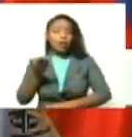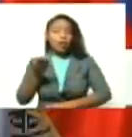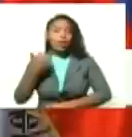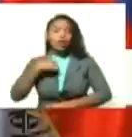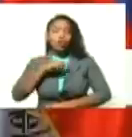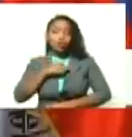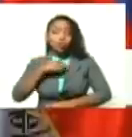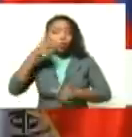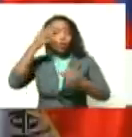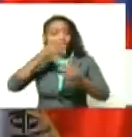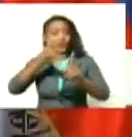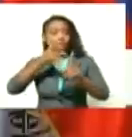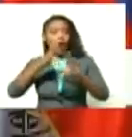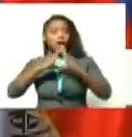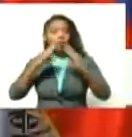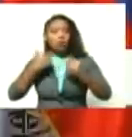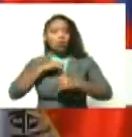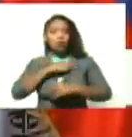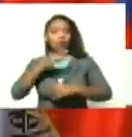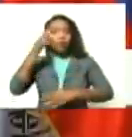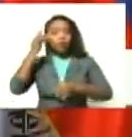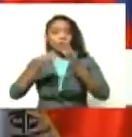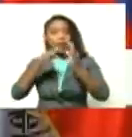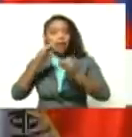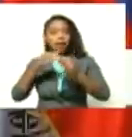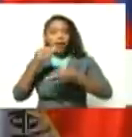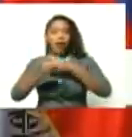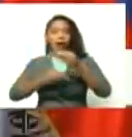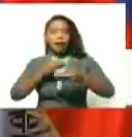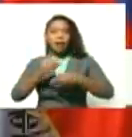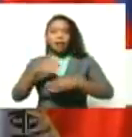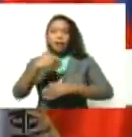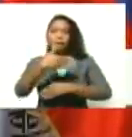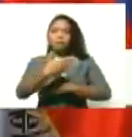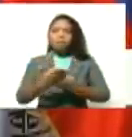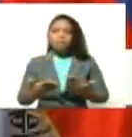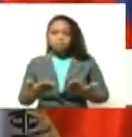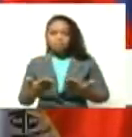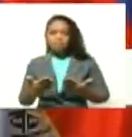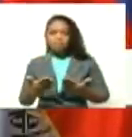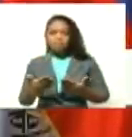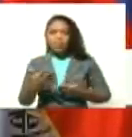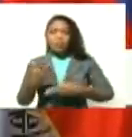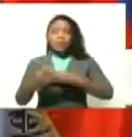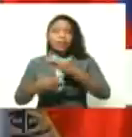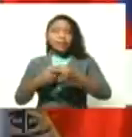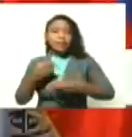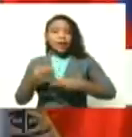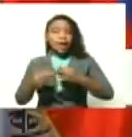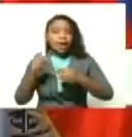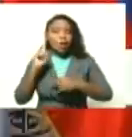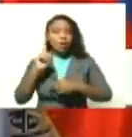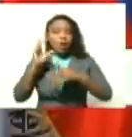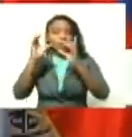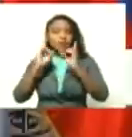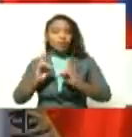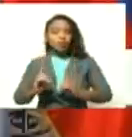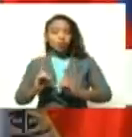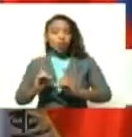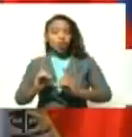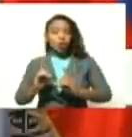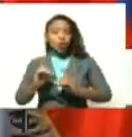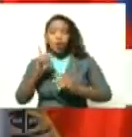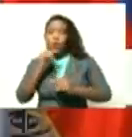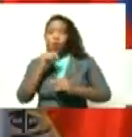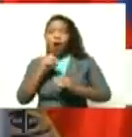hemos instruido a todos nuestros fiscales, de ejercer cuando consideremos que una decisión de un tribunal no está